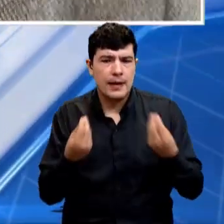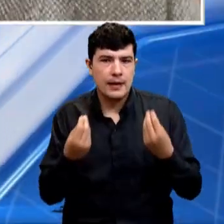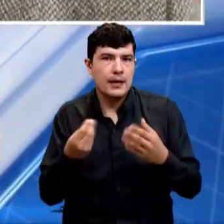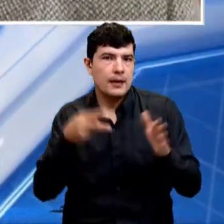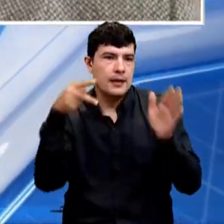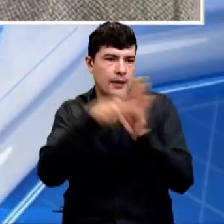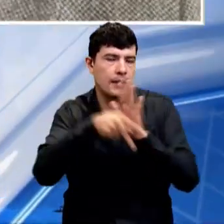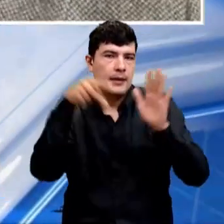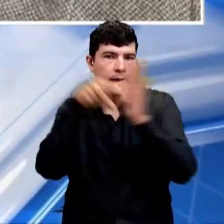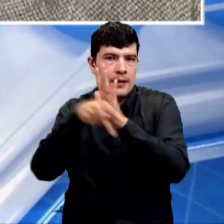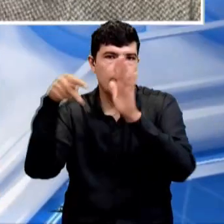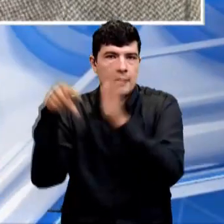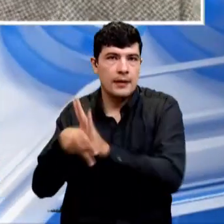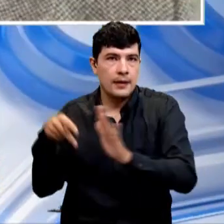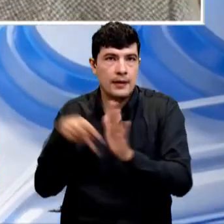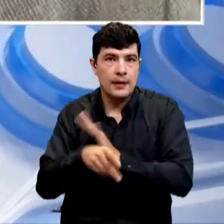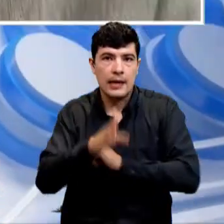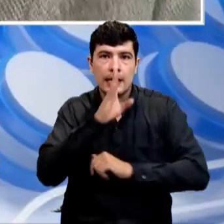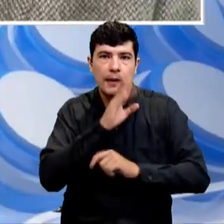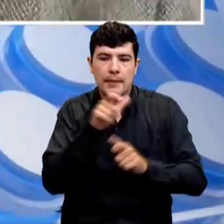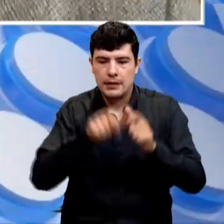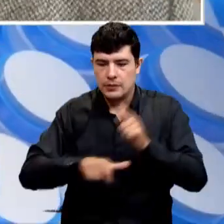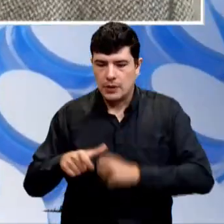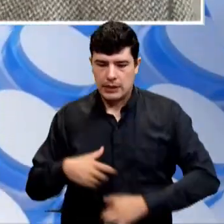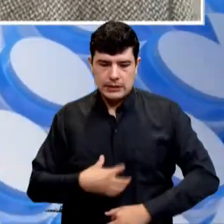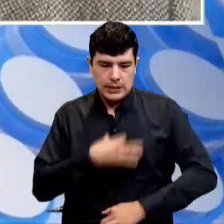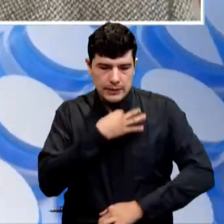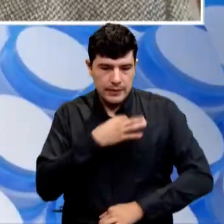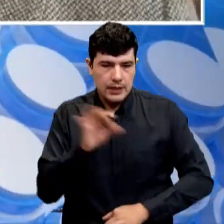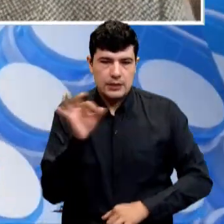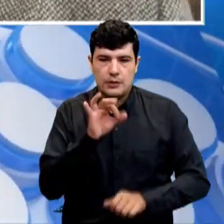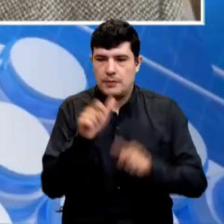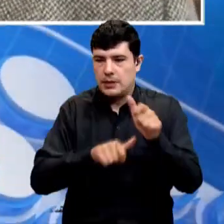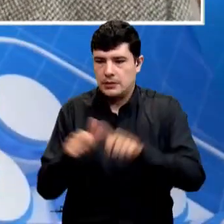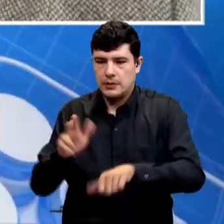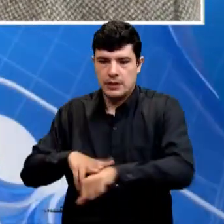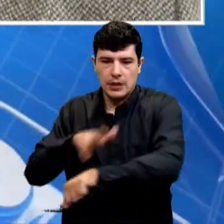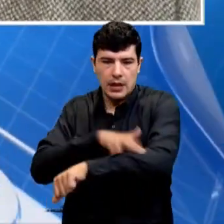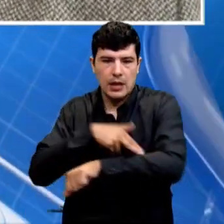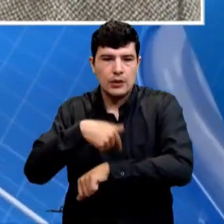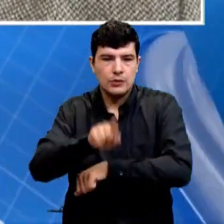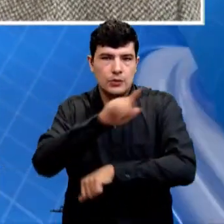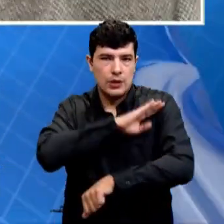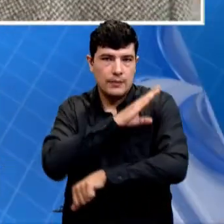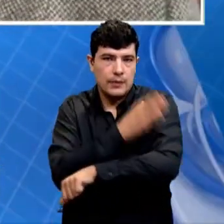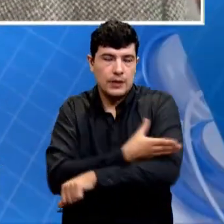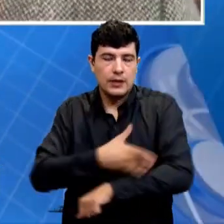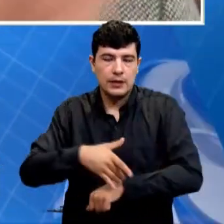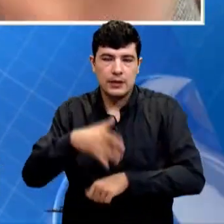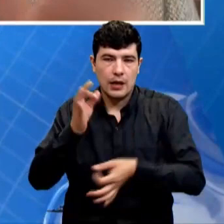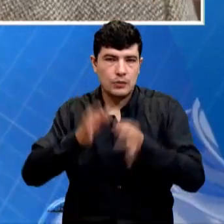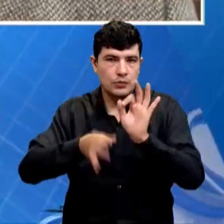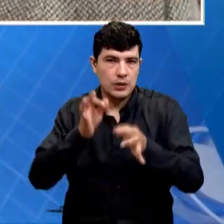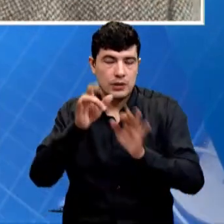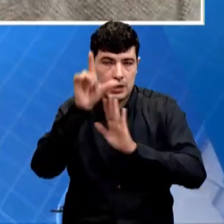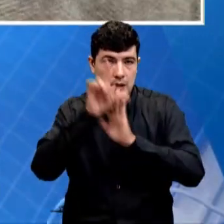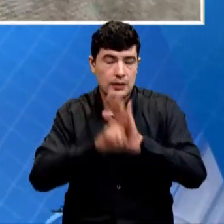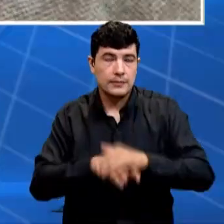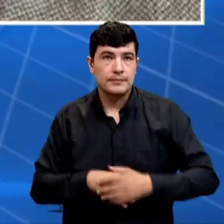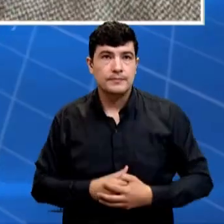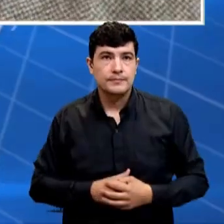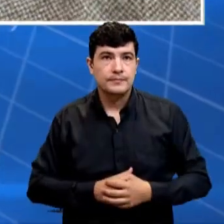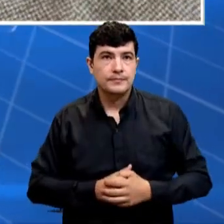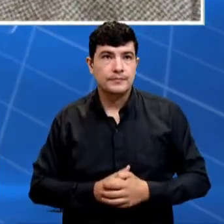asesinar a personas civiles y funcionarios del Poder Judicial. Yo imaginaría que